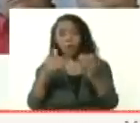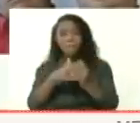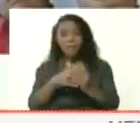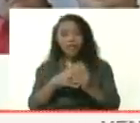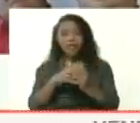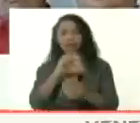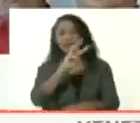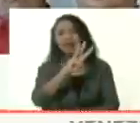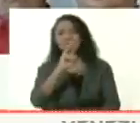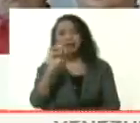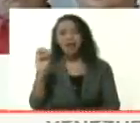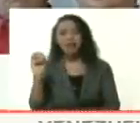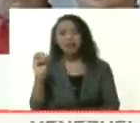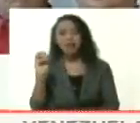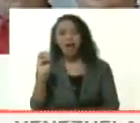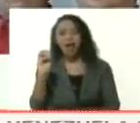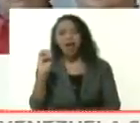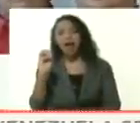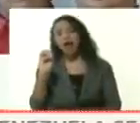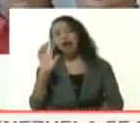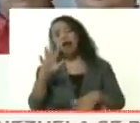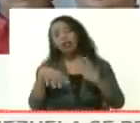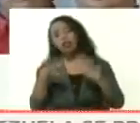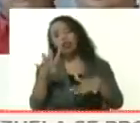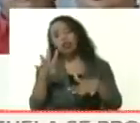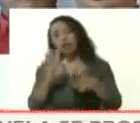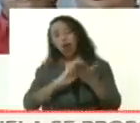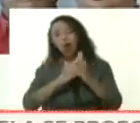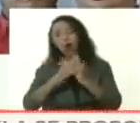48.314 comunidades, tenemos las